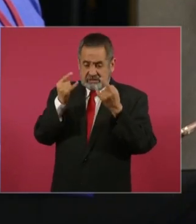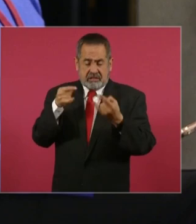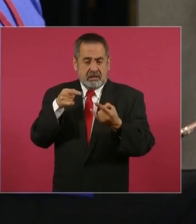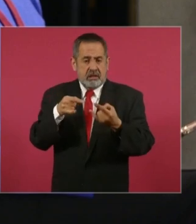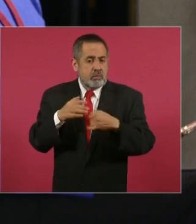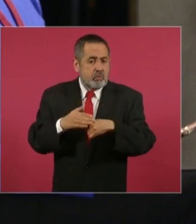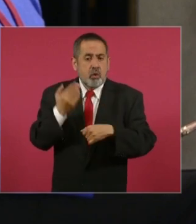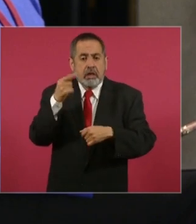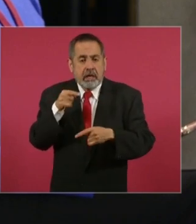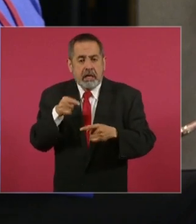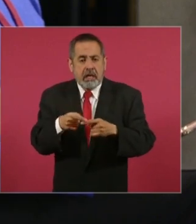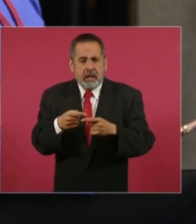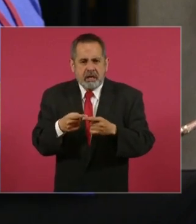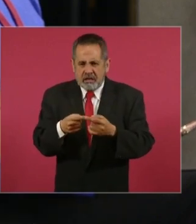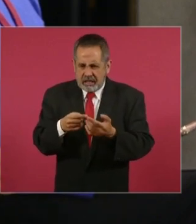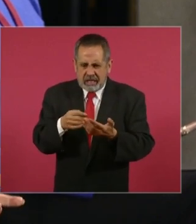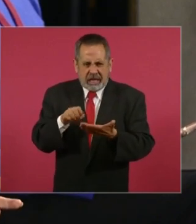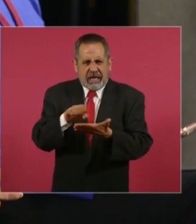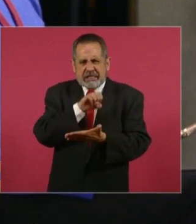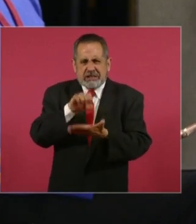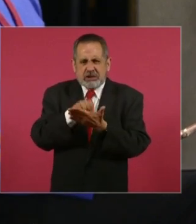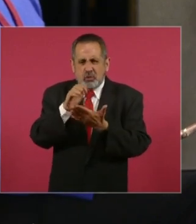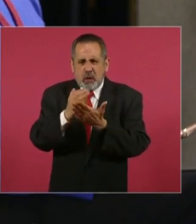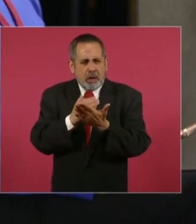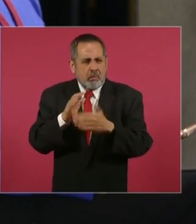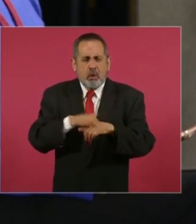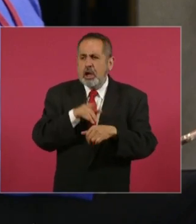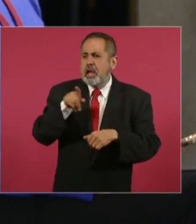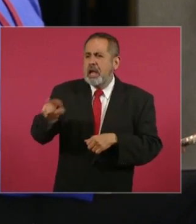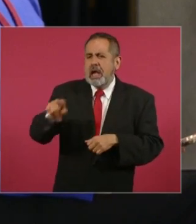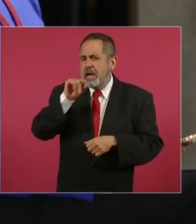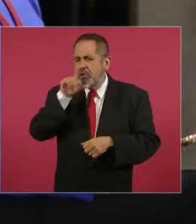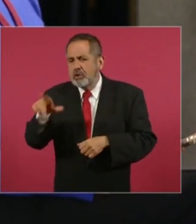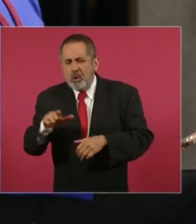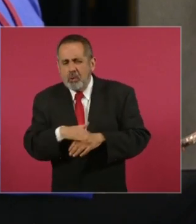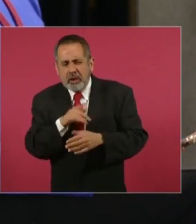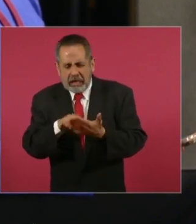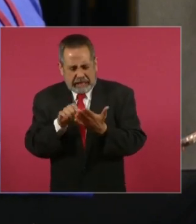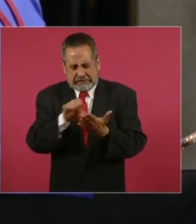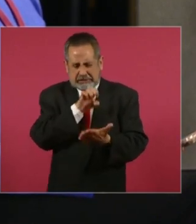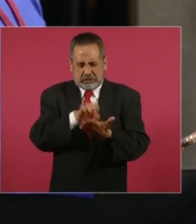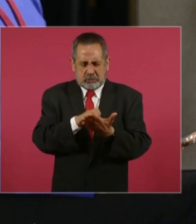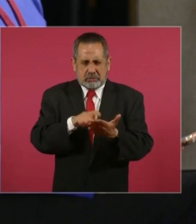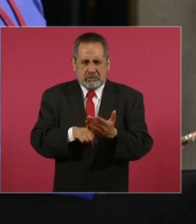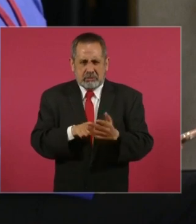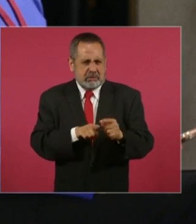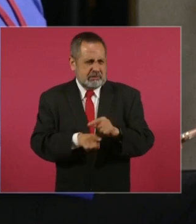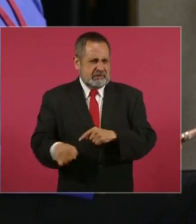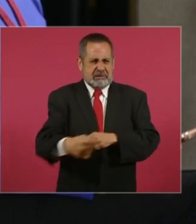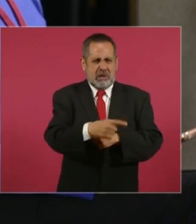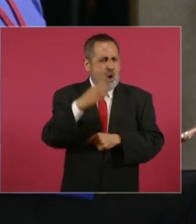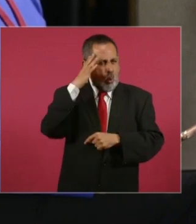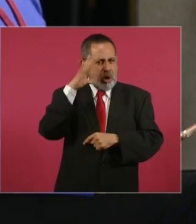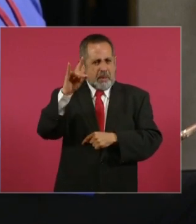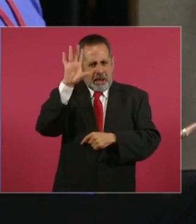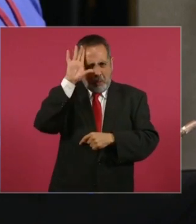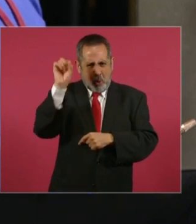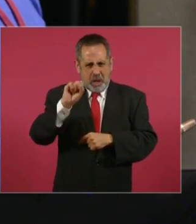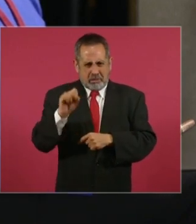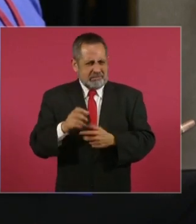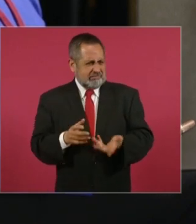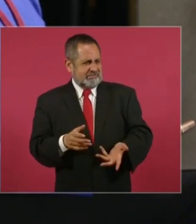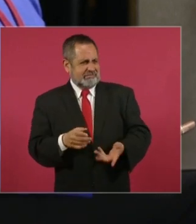por qué surgen unas escrituras, por qué no en Jalisco, por qué tuvieron que salir de Cuernavaca, Morelos, cómo